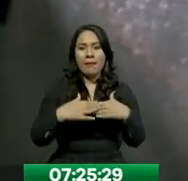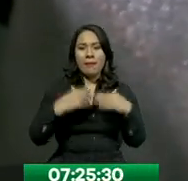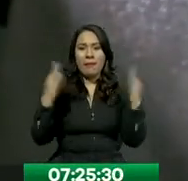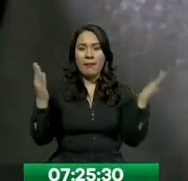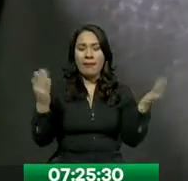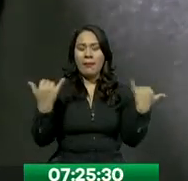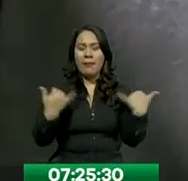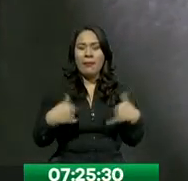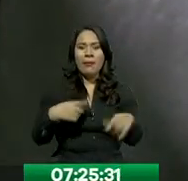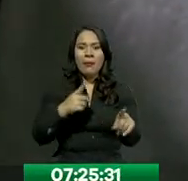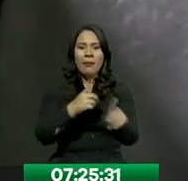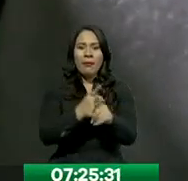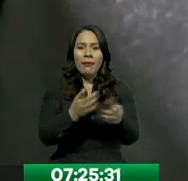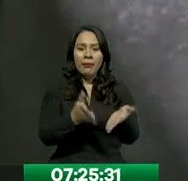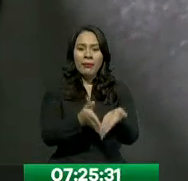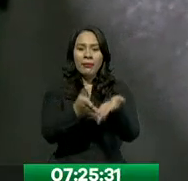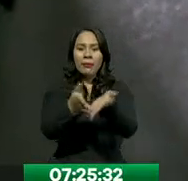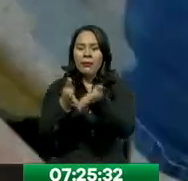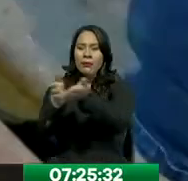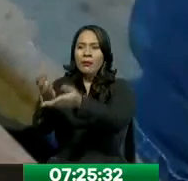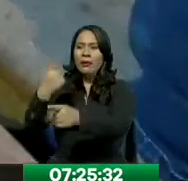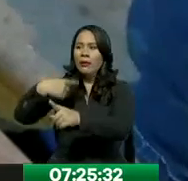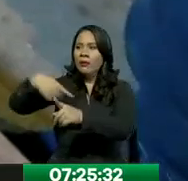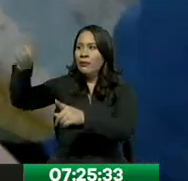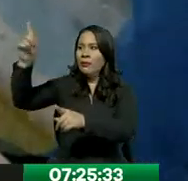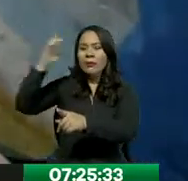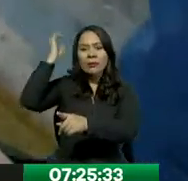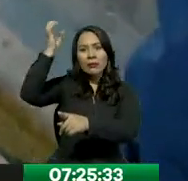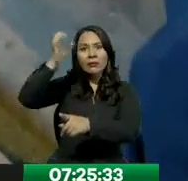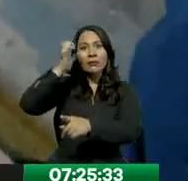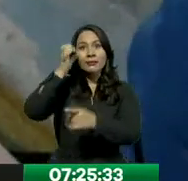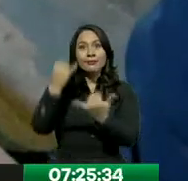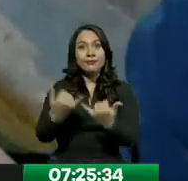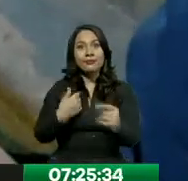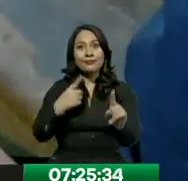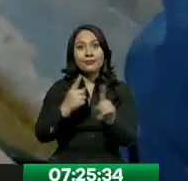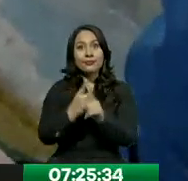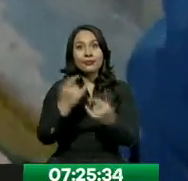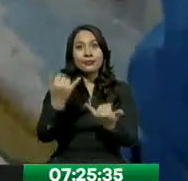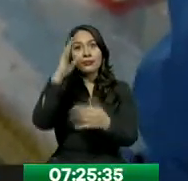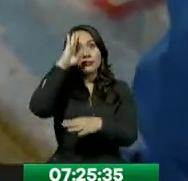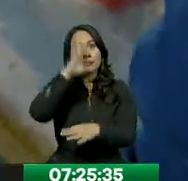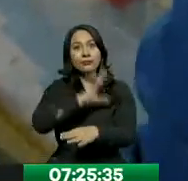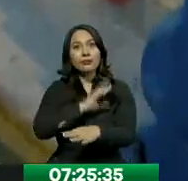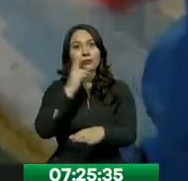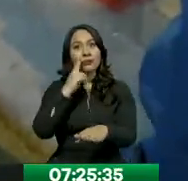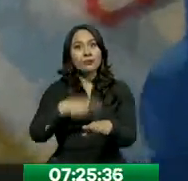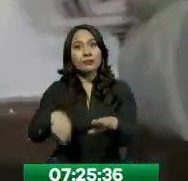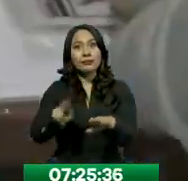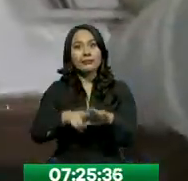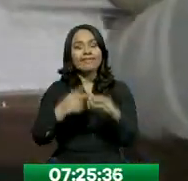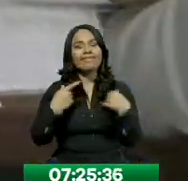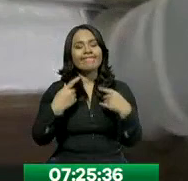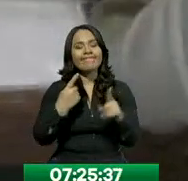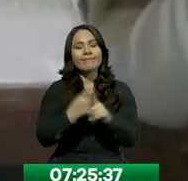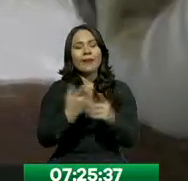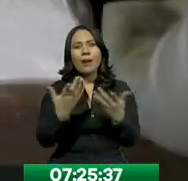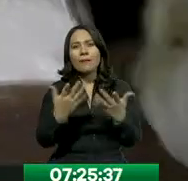buques con destinos europeos. Con este decomiso, la Policía Nacional retira del mercado